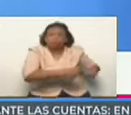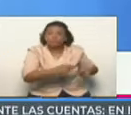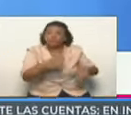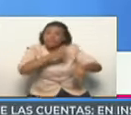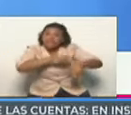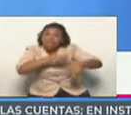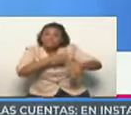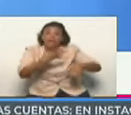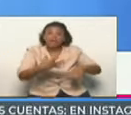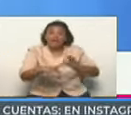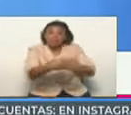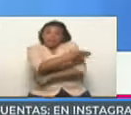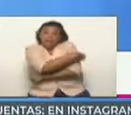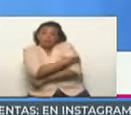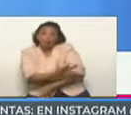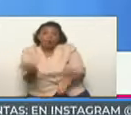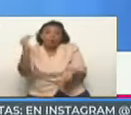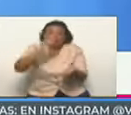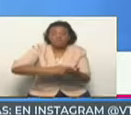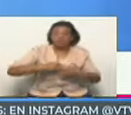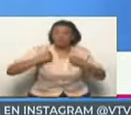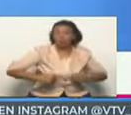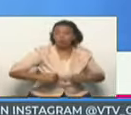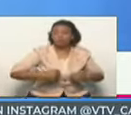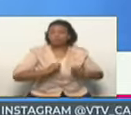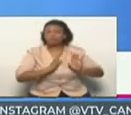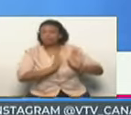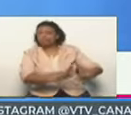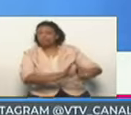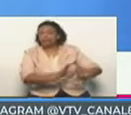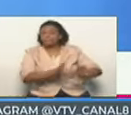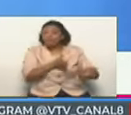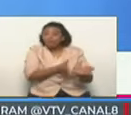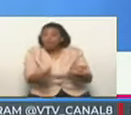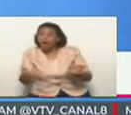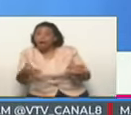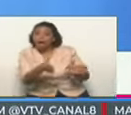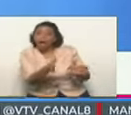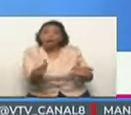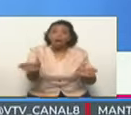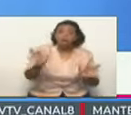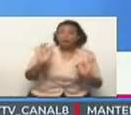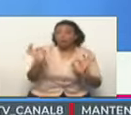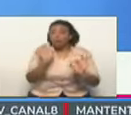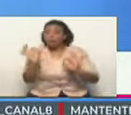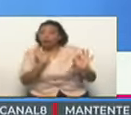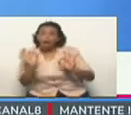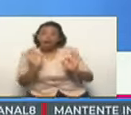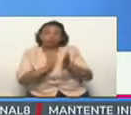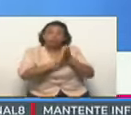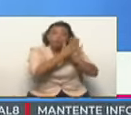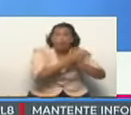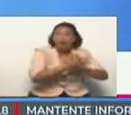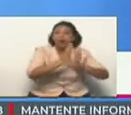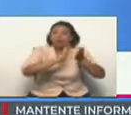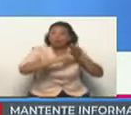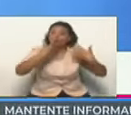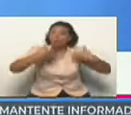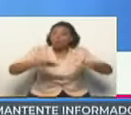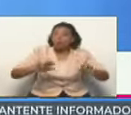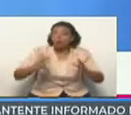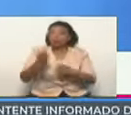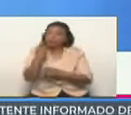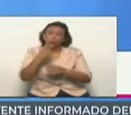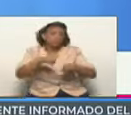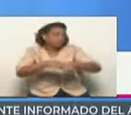tiempo la derecha pretende retomar, pero que por fases vamos nosotros rebanando, acabando con las posibilidades de hacerle